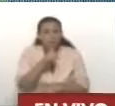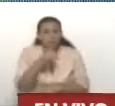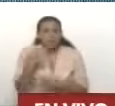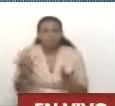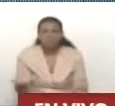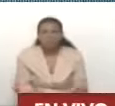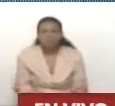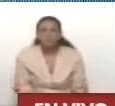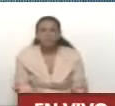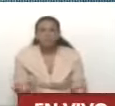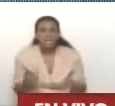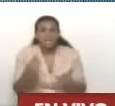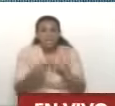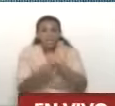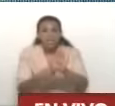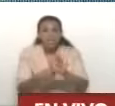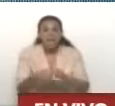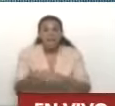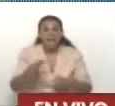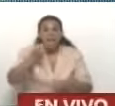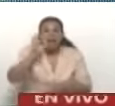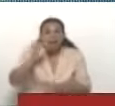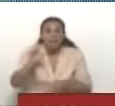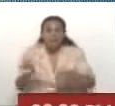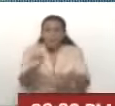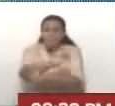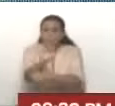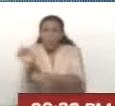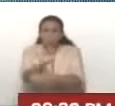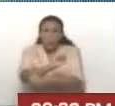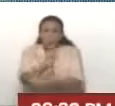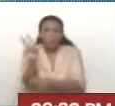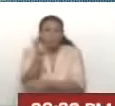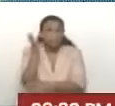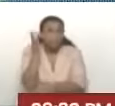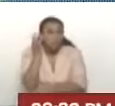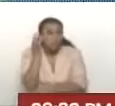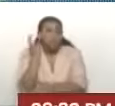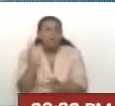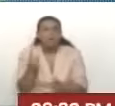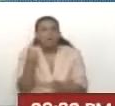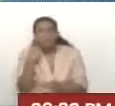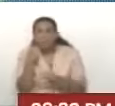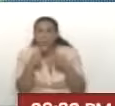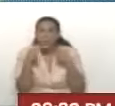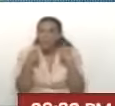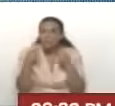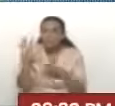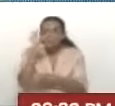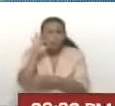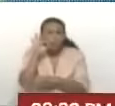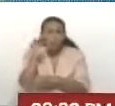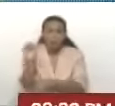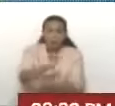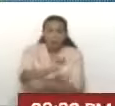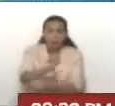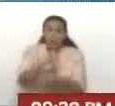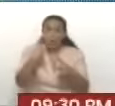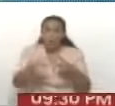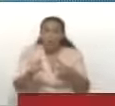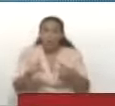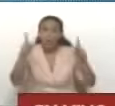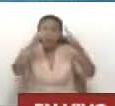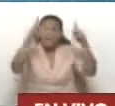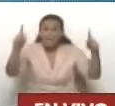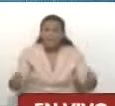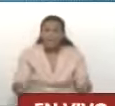mostró ese día fue los Café Móvil Venezuela Mujer. Tenemos también otro prototipo que es el